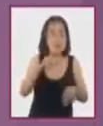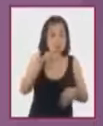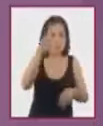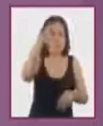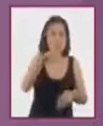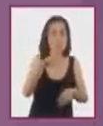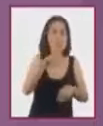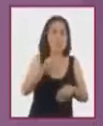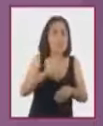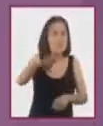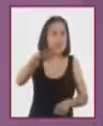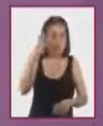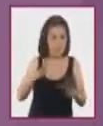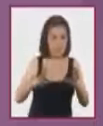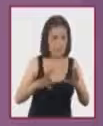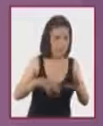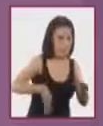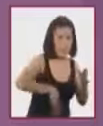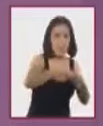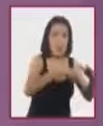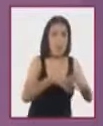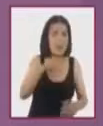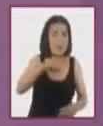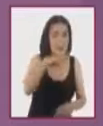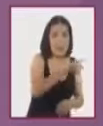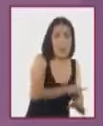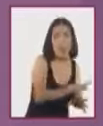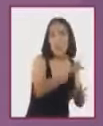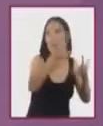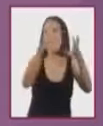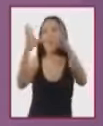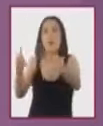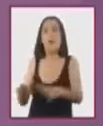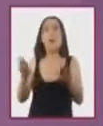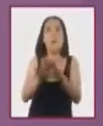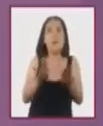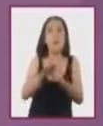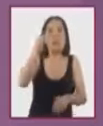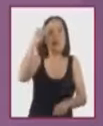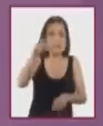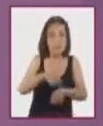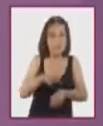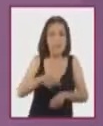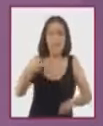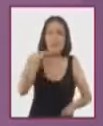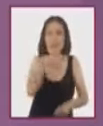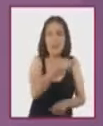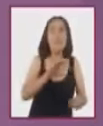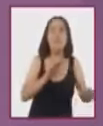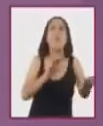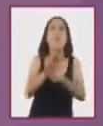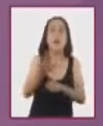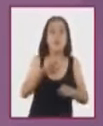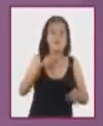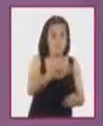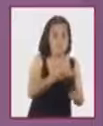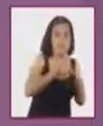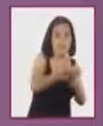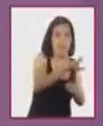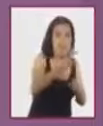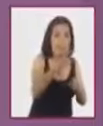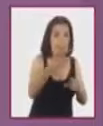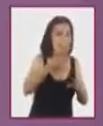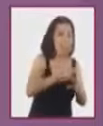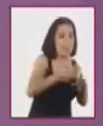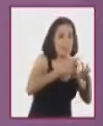tiene un balón de fútbol, necesitamos saber la distancia que recorre en un tiempo determinado y cuál es la dirección de este